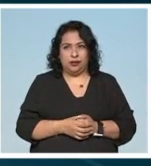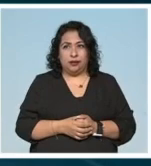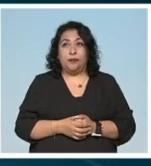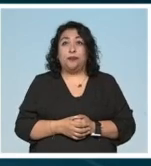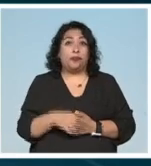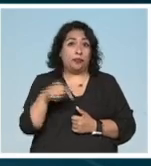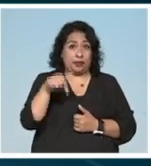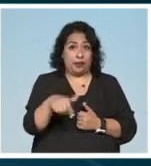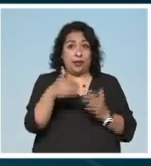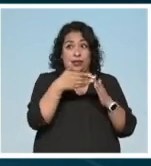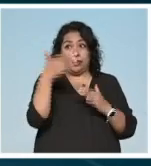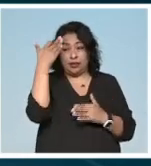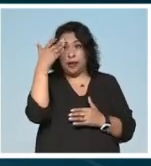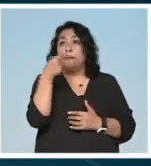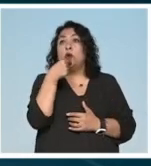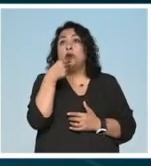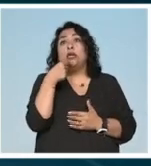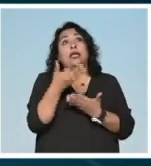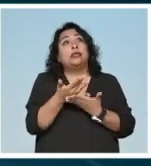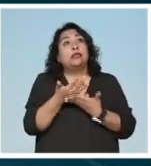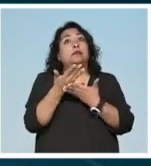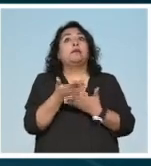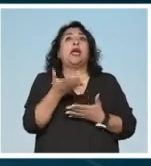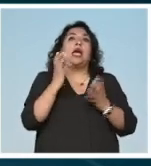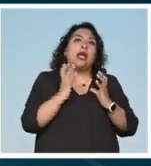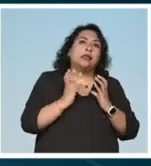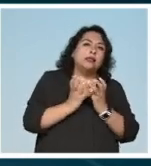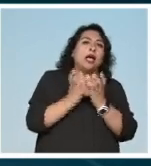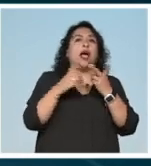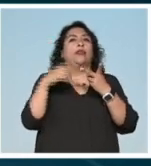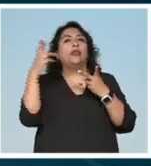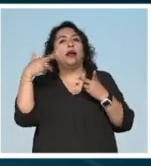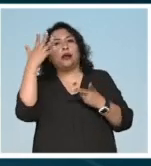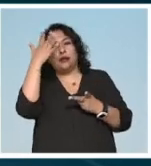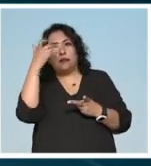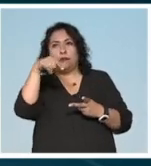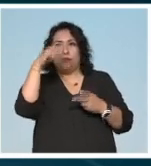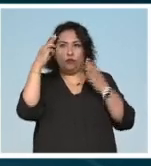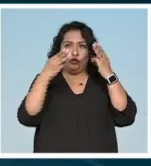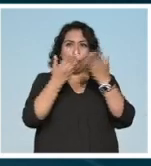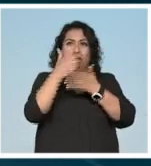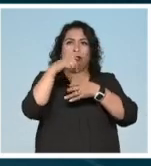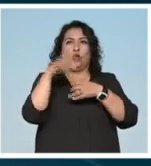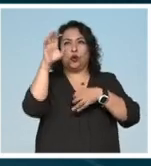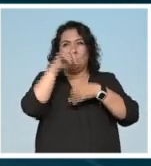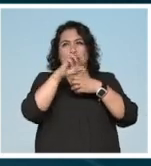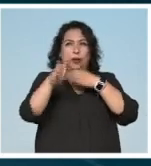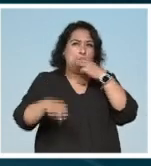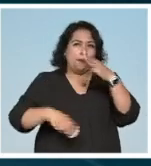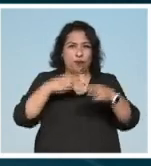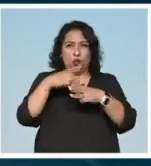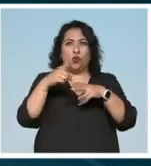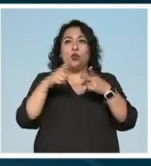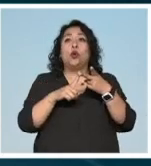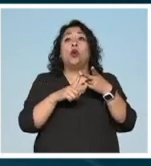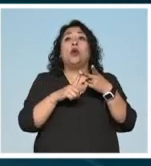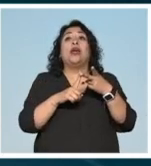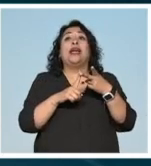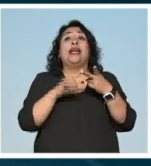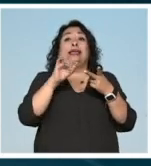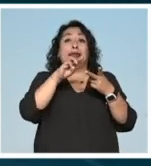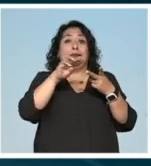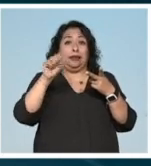En esta época en la que los niños esperan la llegada de Santa Claus y los Reyes Magos, el Museo Nacional de las Culturas del Mundo y el Instituto Mexicano del